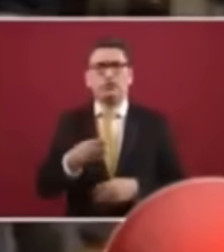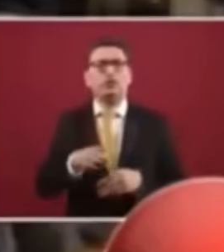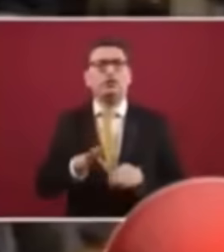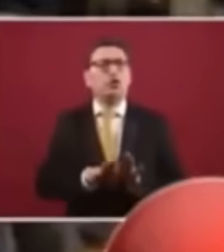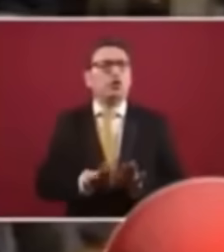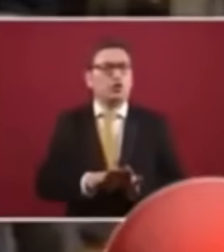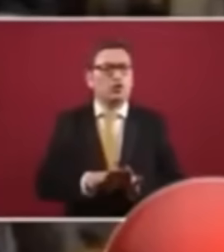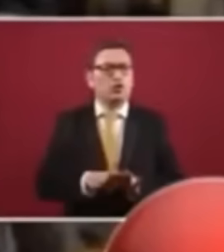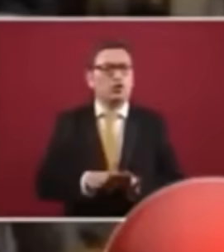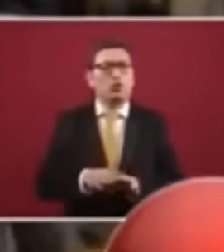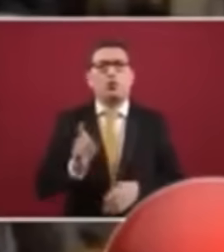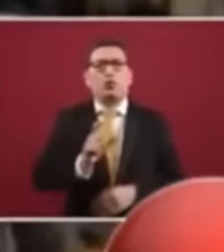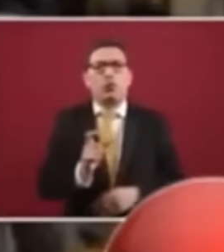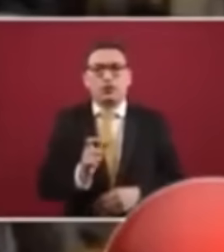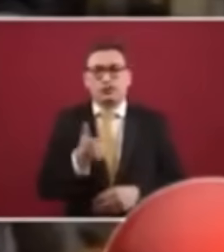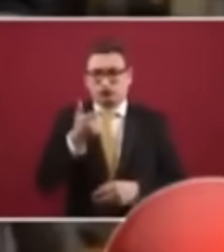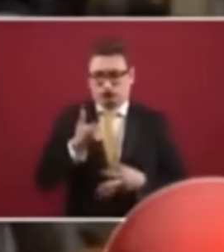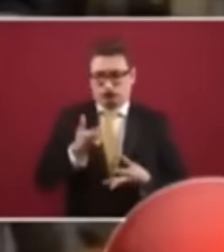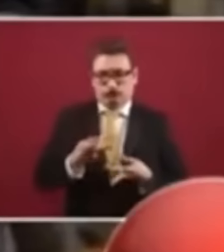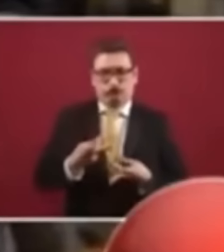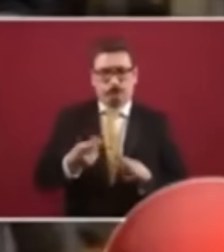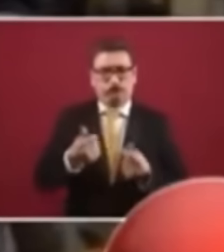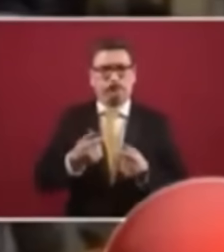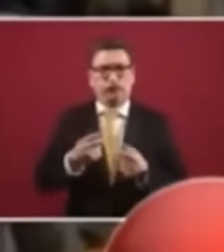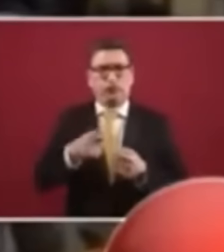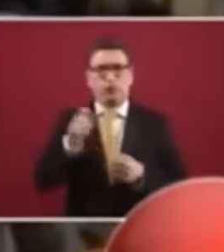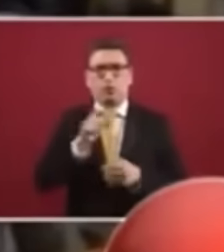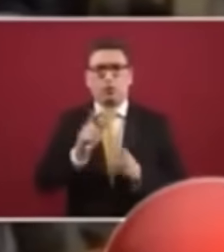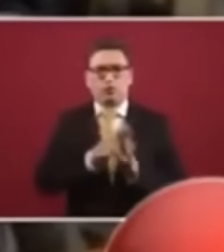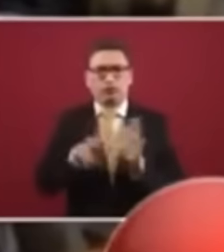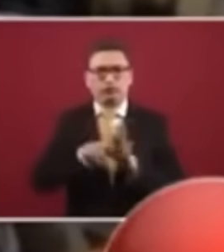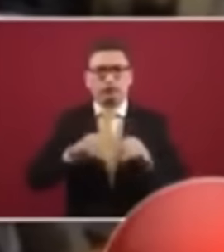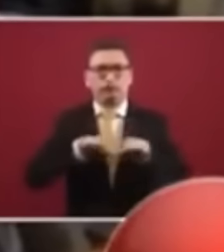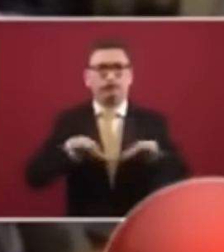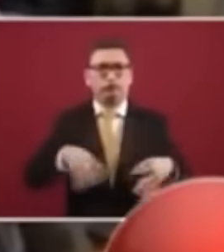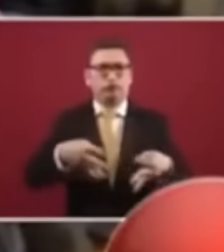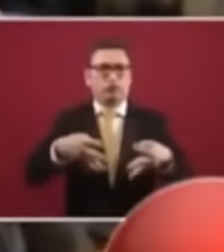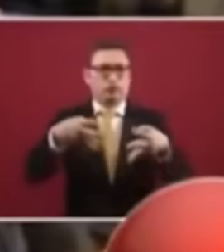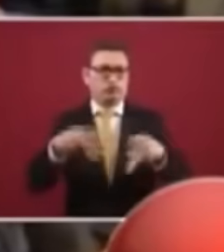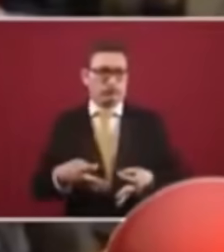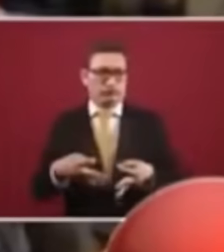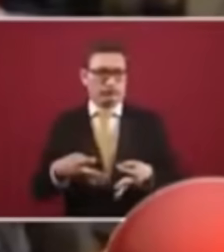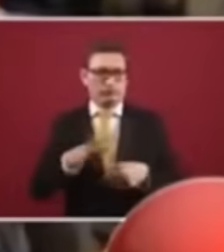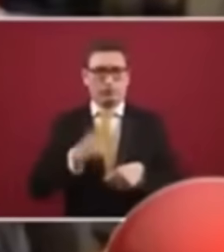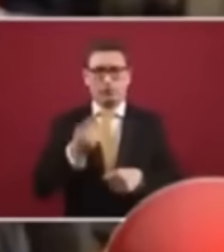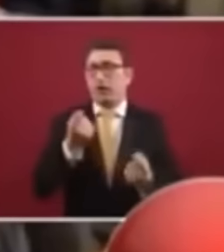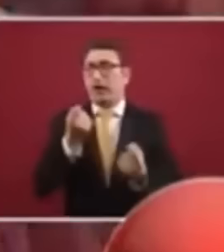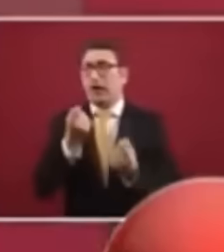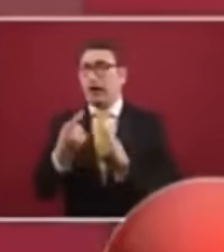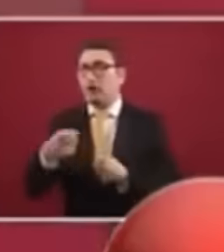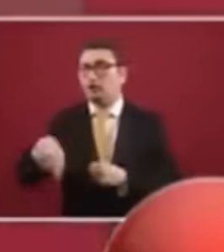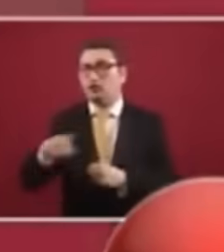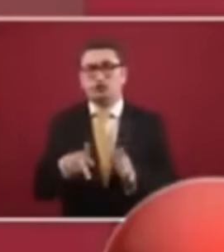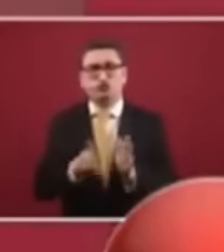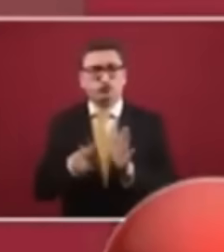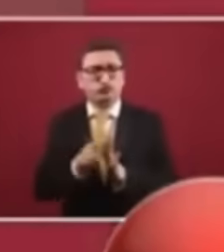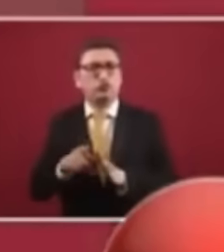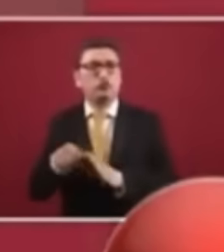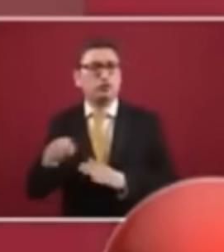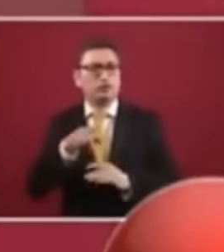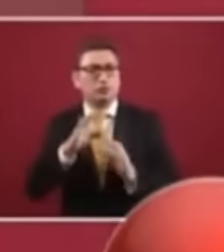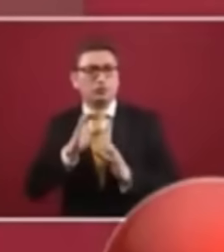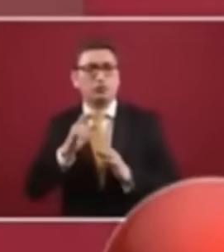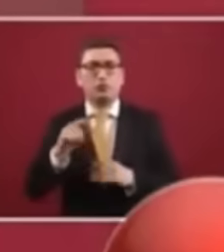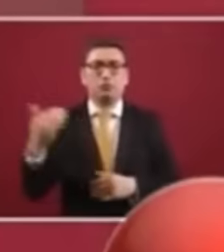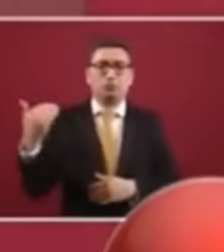gastado del presupuesto de publicidad oficial. Se lo solicito porque algunos medios y comunicadores llaman a